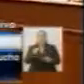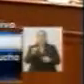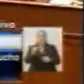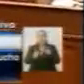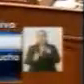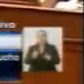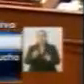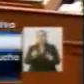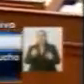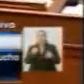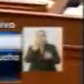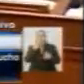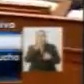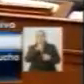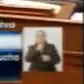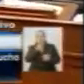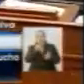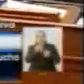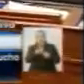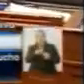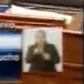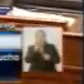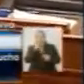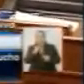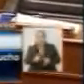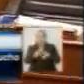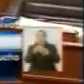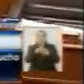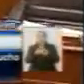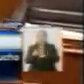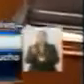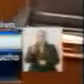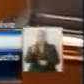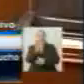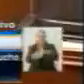huérfanos de estos héroes y también discapacitados